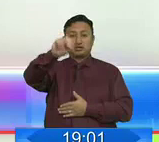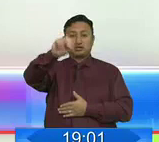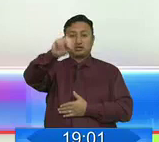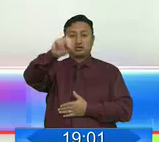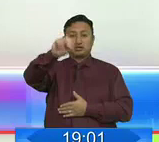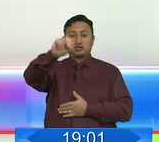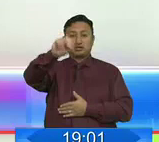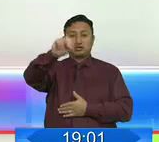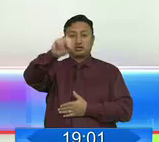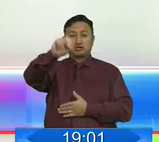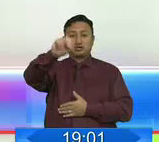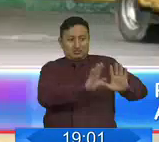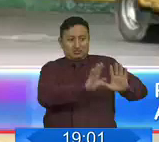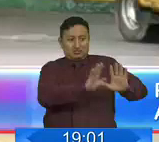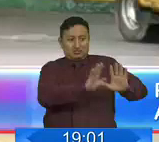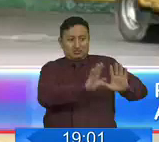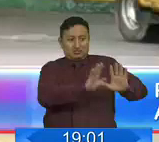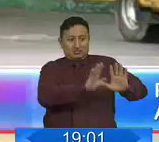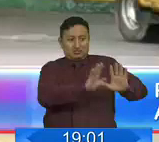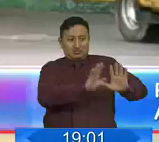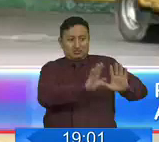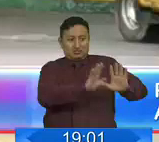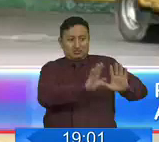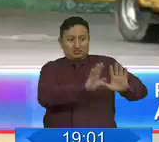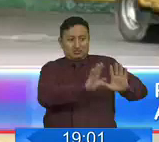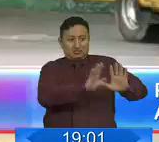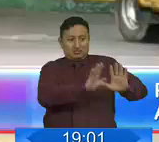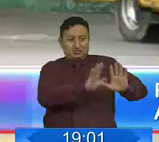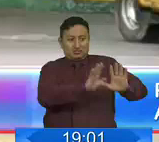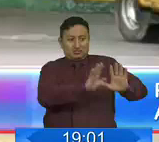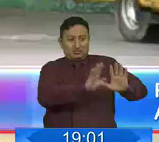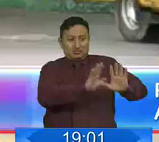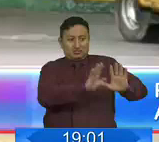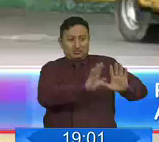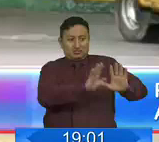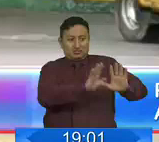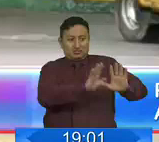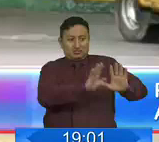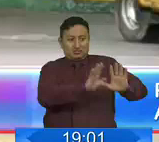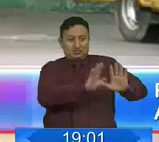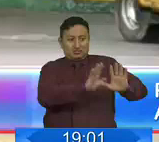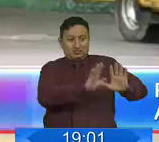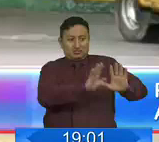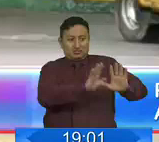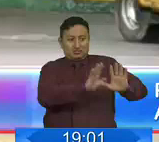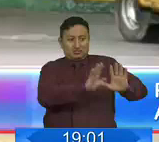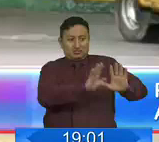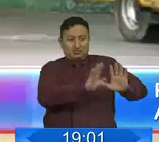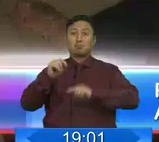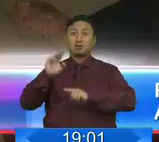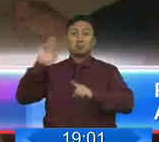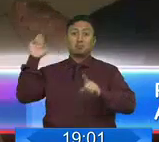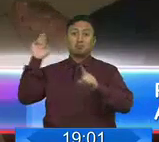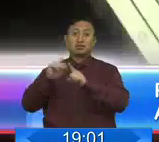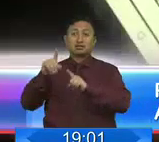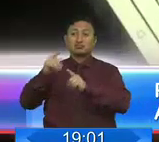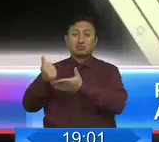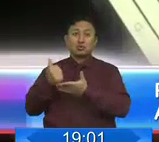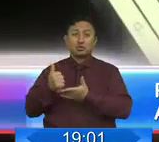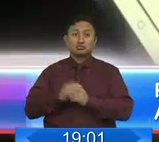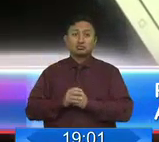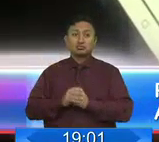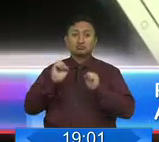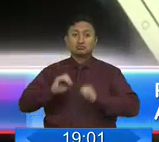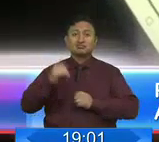la marca de la y rebajar. No obtuvo respuesta. Por mensaje advirtió a una amiga a la que dio la llame y fue